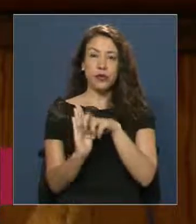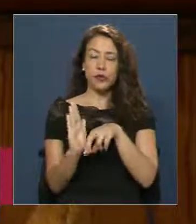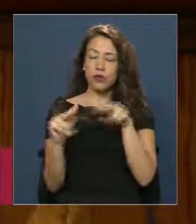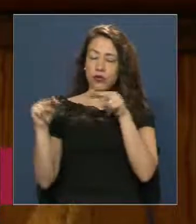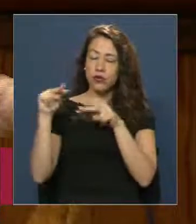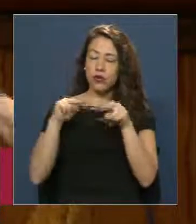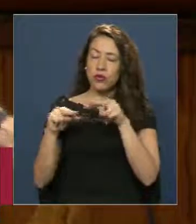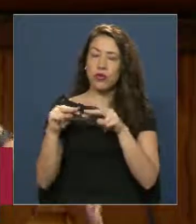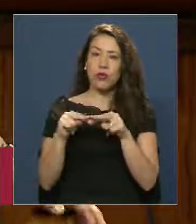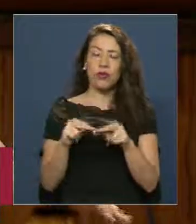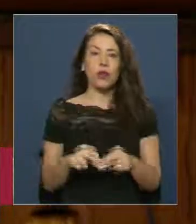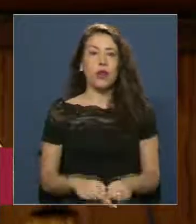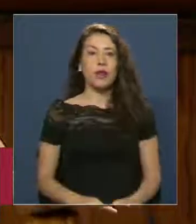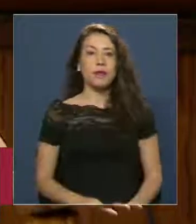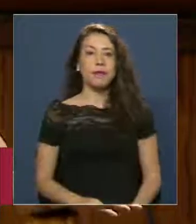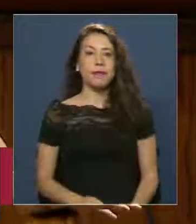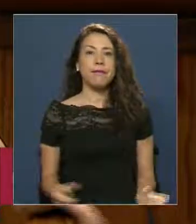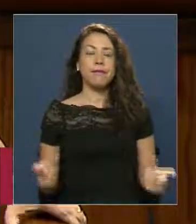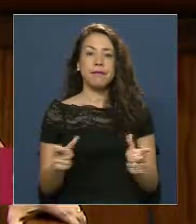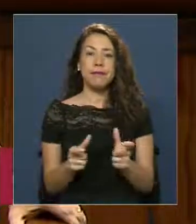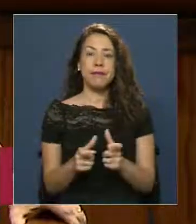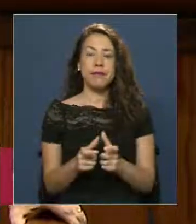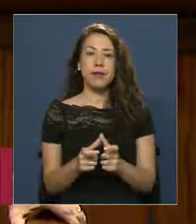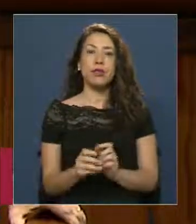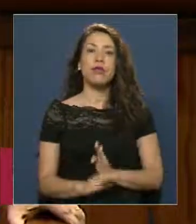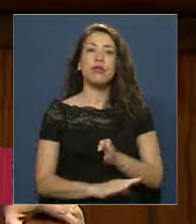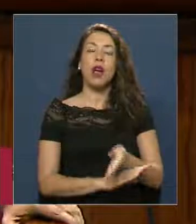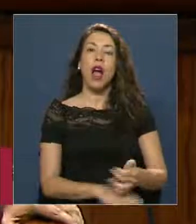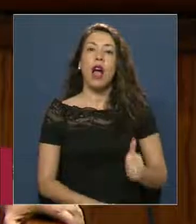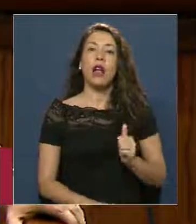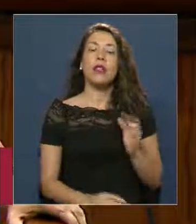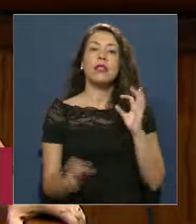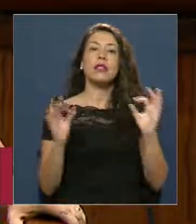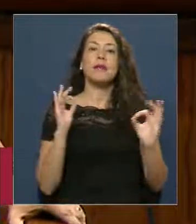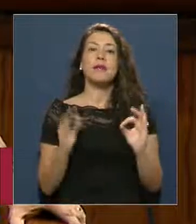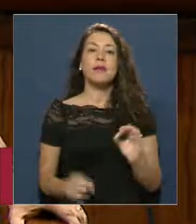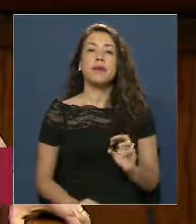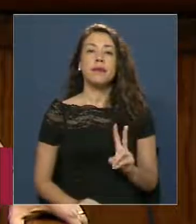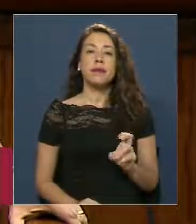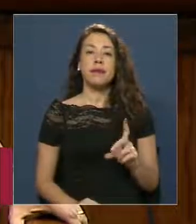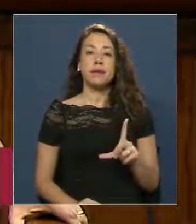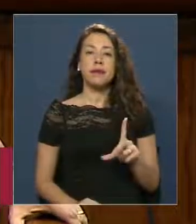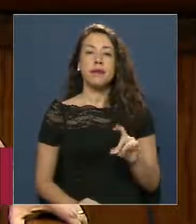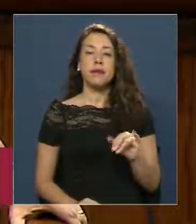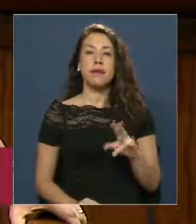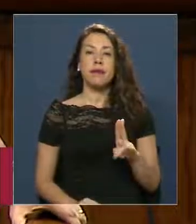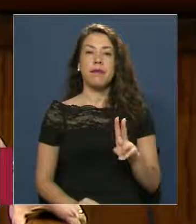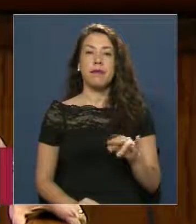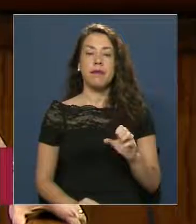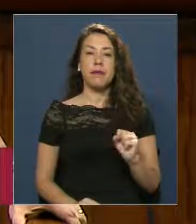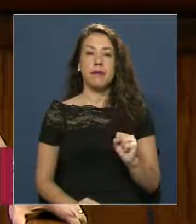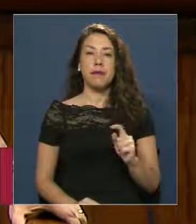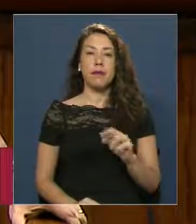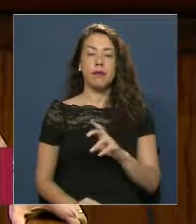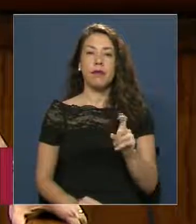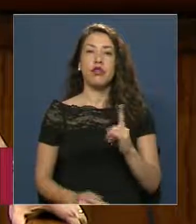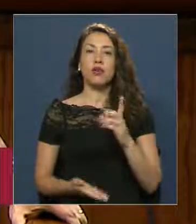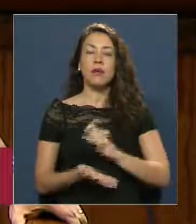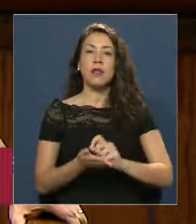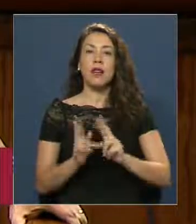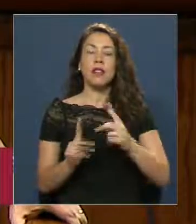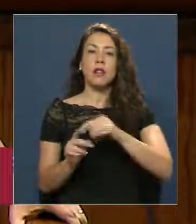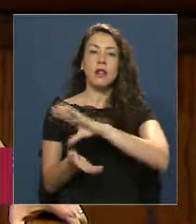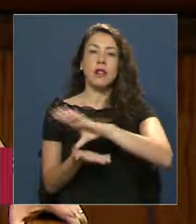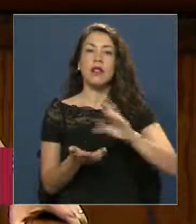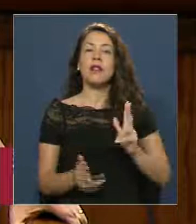acuerdo, la Comisión contó con la asistencia de la señora Carolina Valdivia Torres, subsecretaria de Relaciones Exteriores, y de los señores